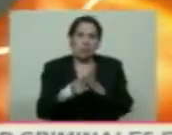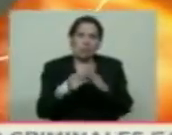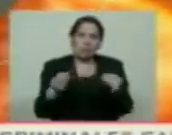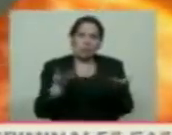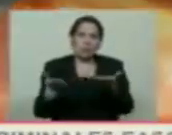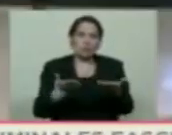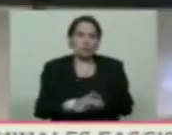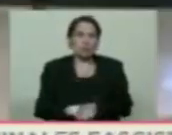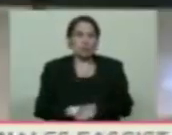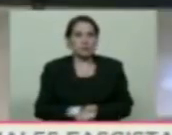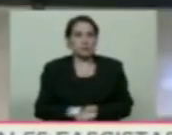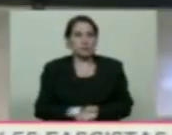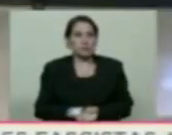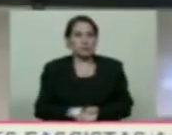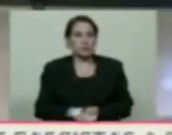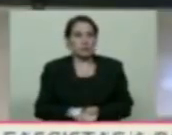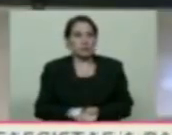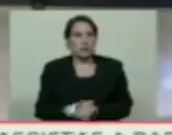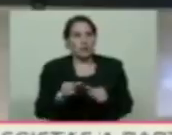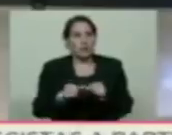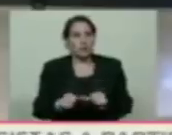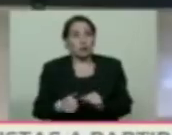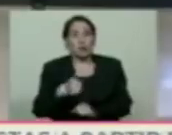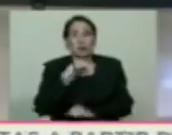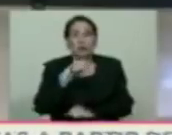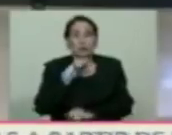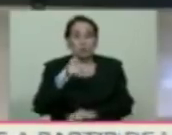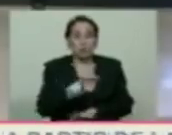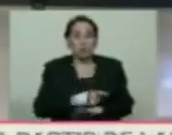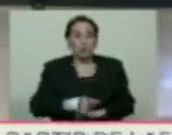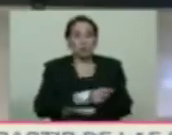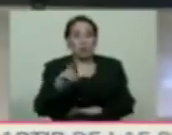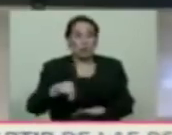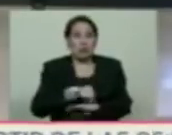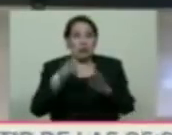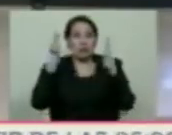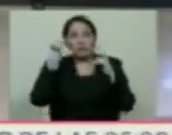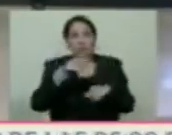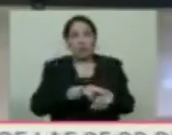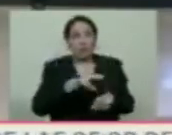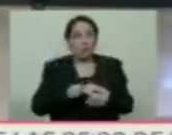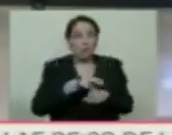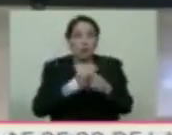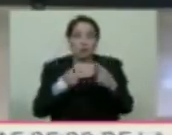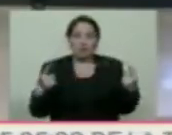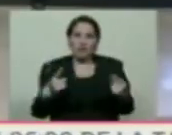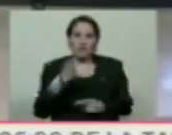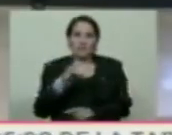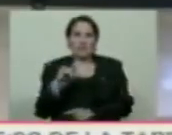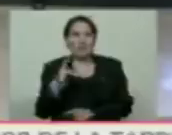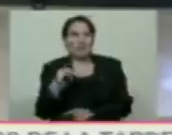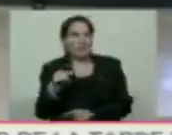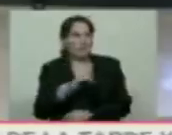Así. Continuamos con más información. El Gobierno Nacional asegura la atención médica en los distintos centros de salud del país con la puesta